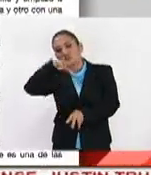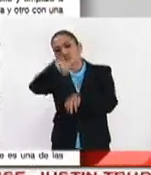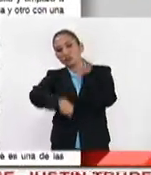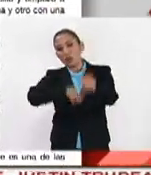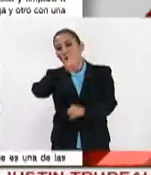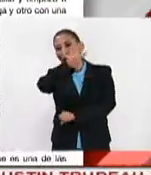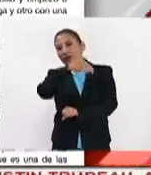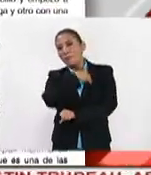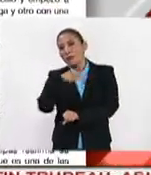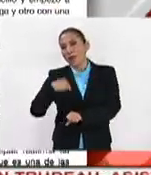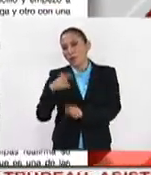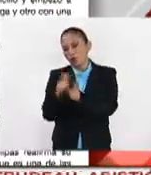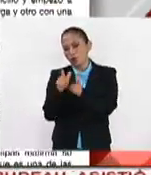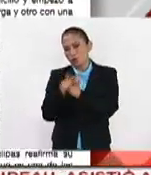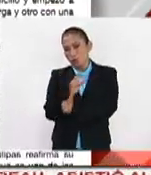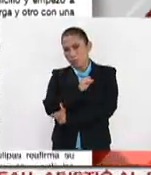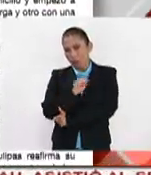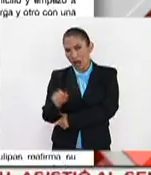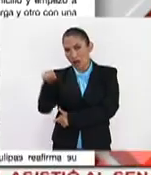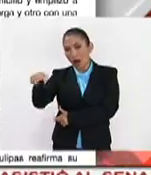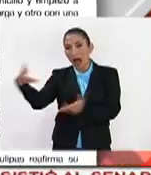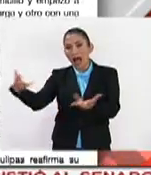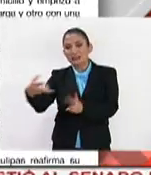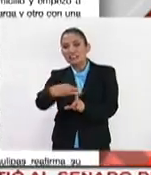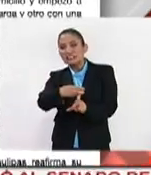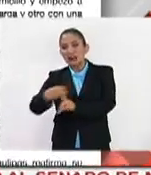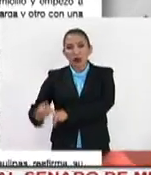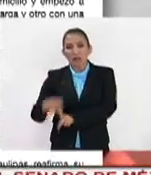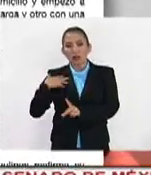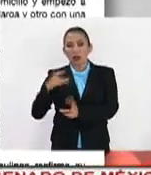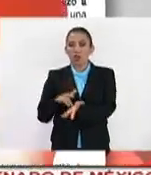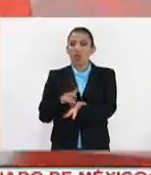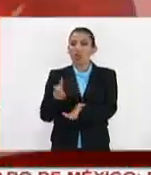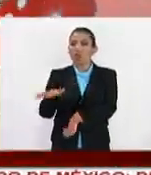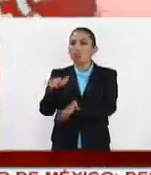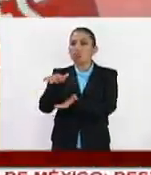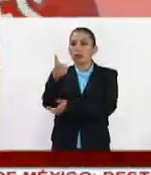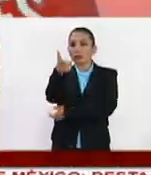detenidos 4 integrantes de un grupo delictivo dedicado al secuestro y extorsión.